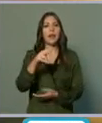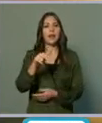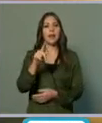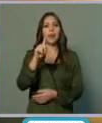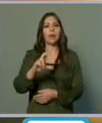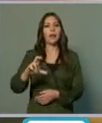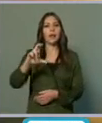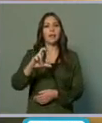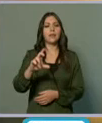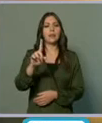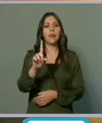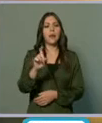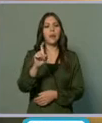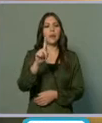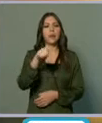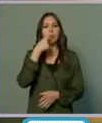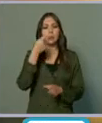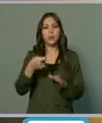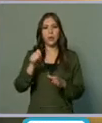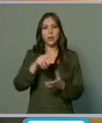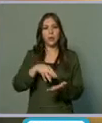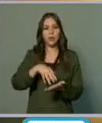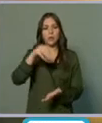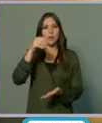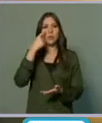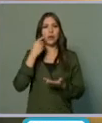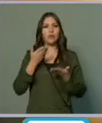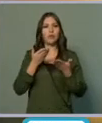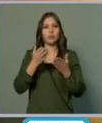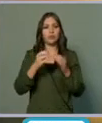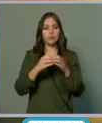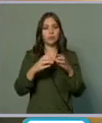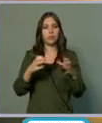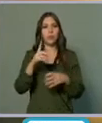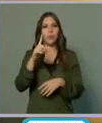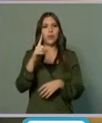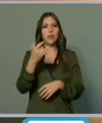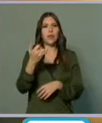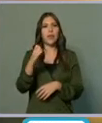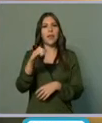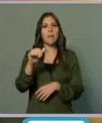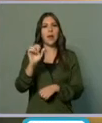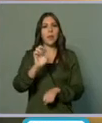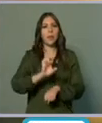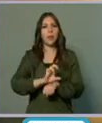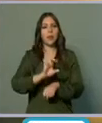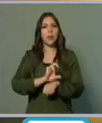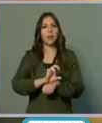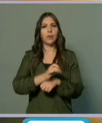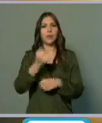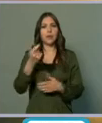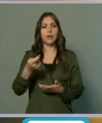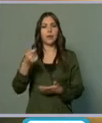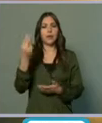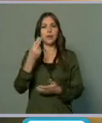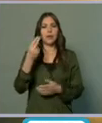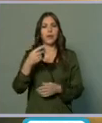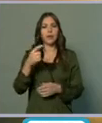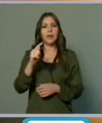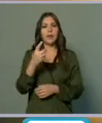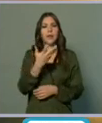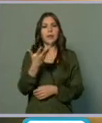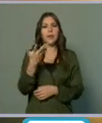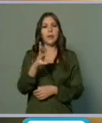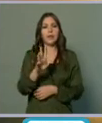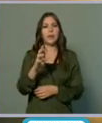una taza de agua, una cucharadita de polvo para hornear, una yema de huevo, y para cubrir con tempura vamos a necesitar 10 piezas